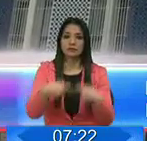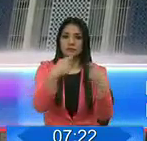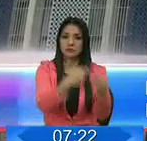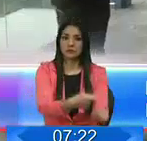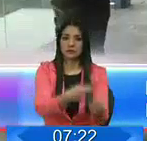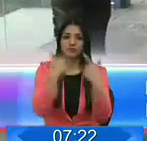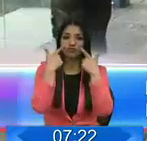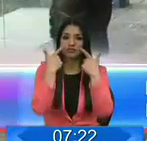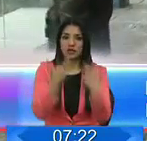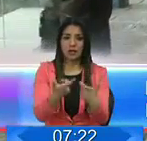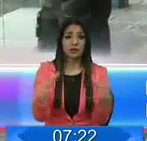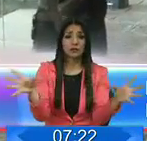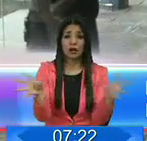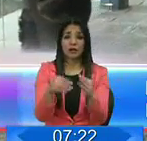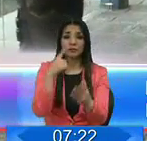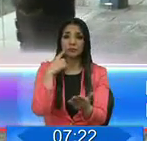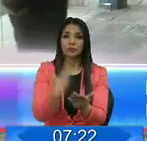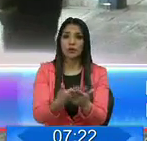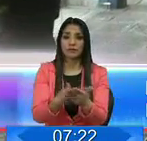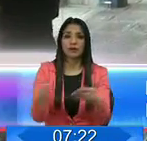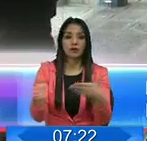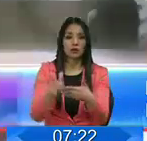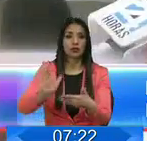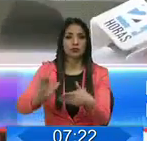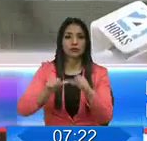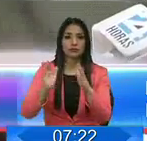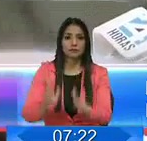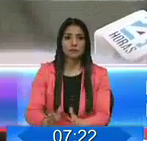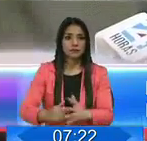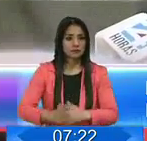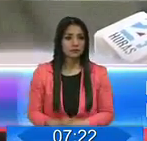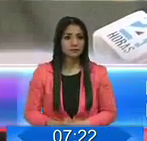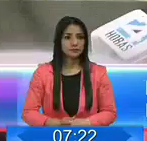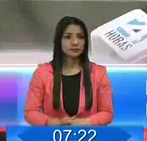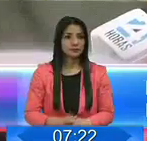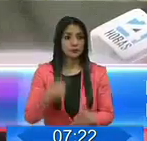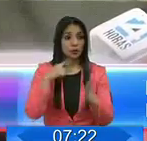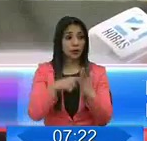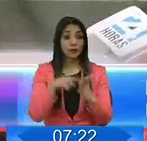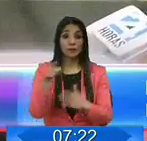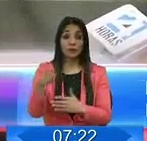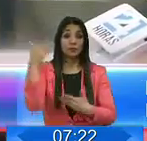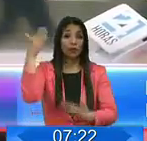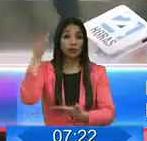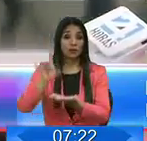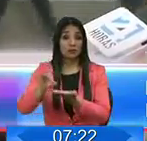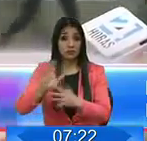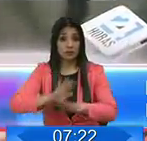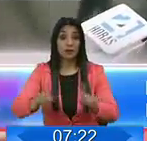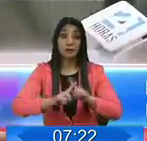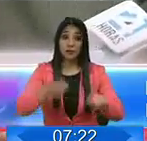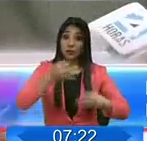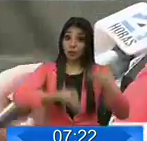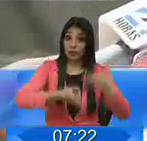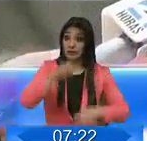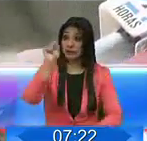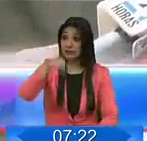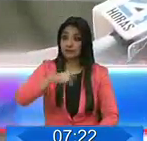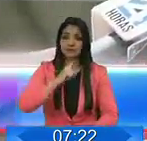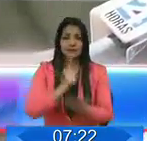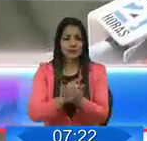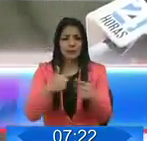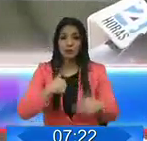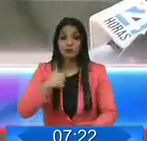que contendrían pruebas contra la asambleísta. Es decir, si no se logra nada por el lado político, por el lado judicial, ¿sí? Es que pienso